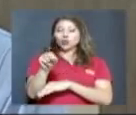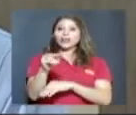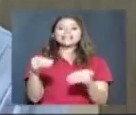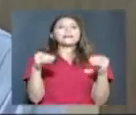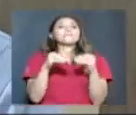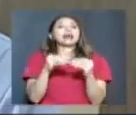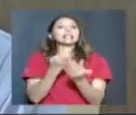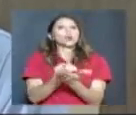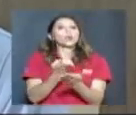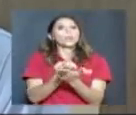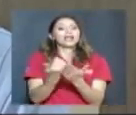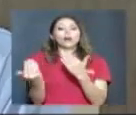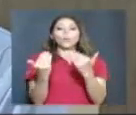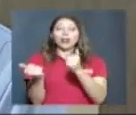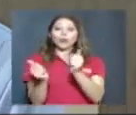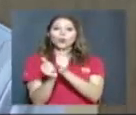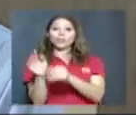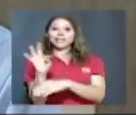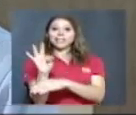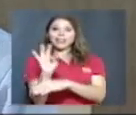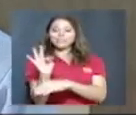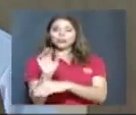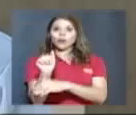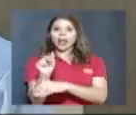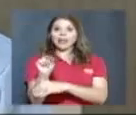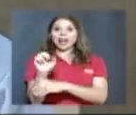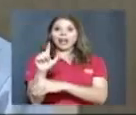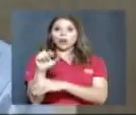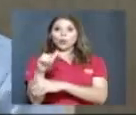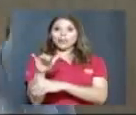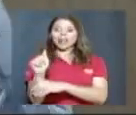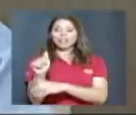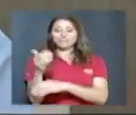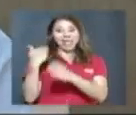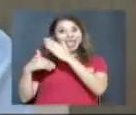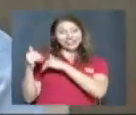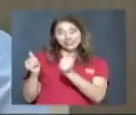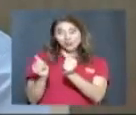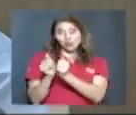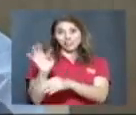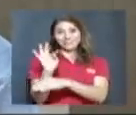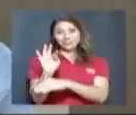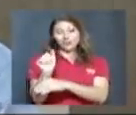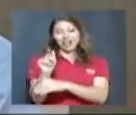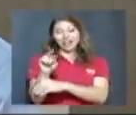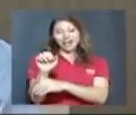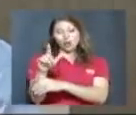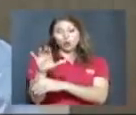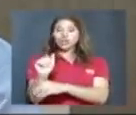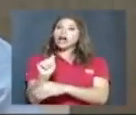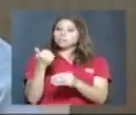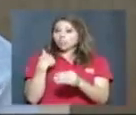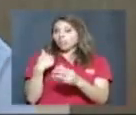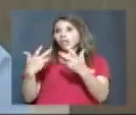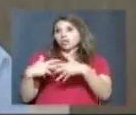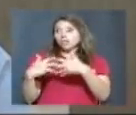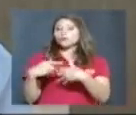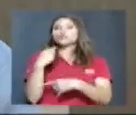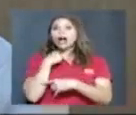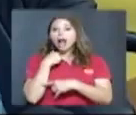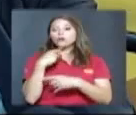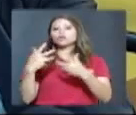analógica, ¿verdad? Con la televisión analógica, pues los transmisores tenían que tener pues sus equipos especializados, que son equipos caros, son equipos